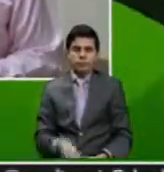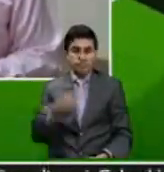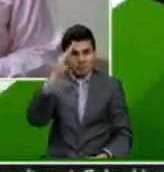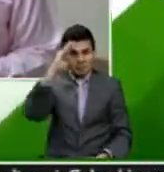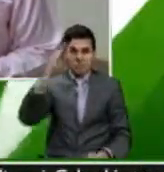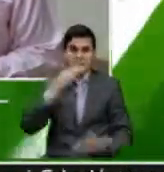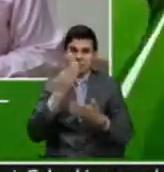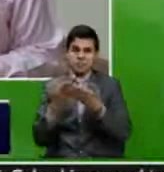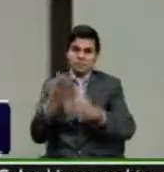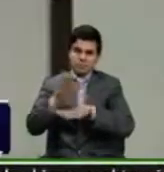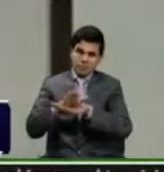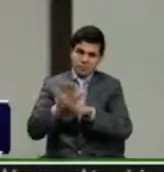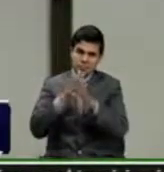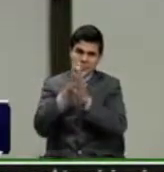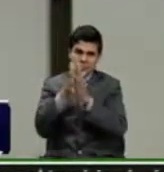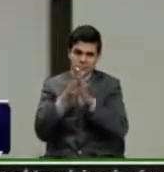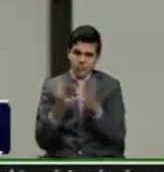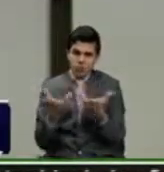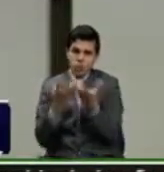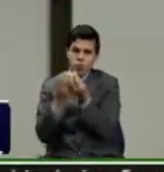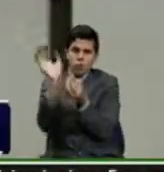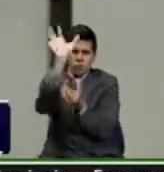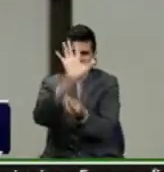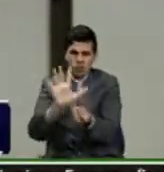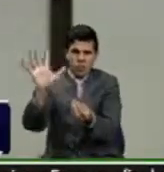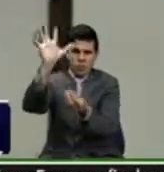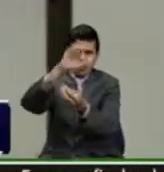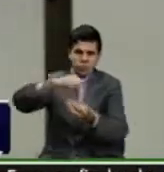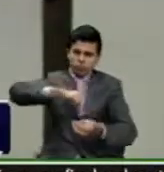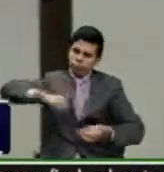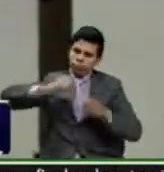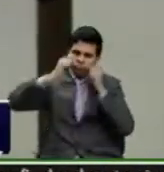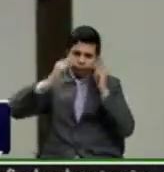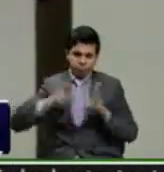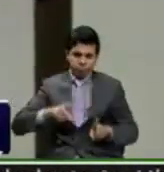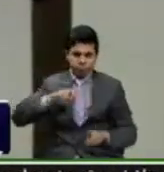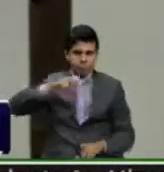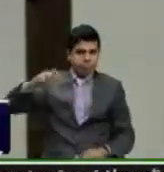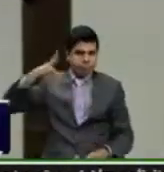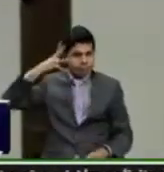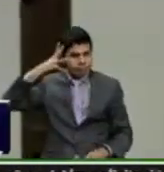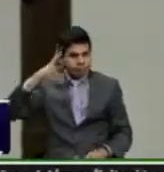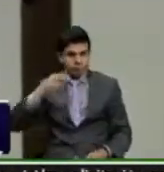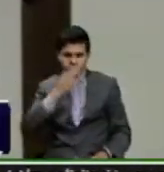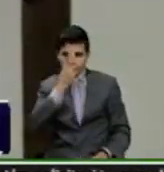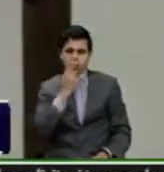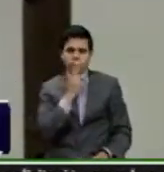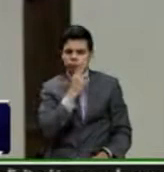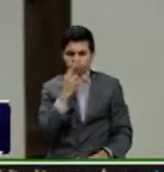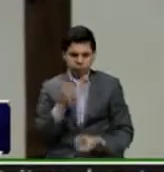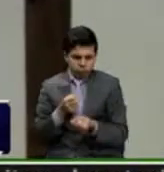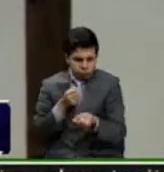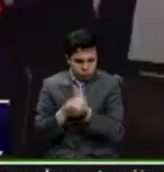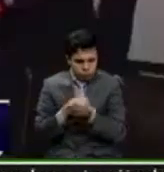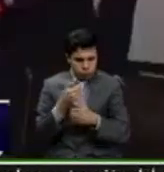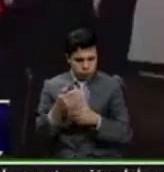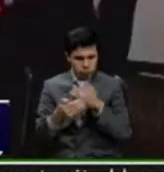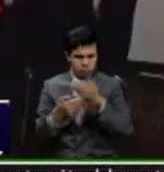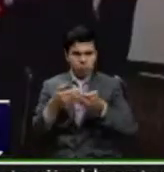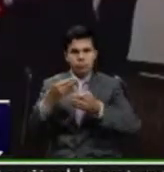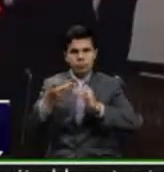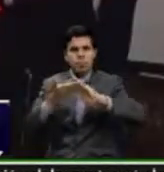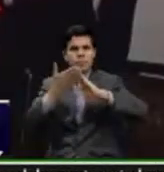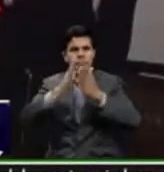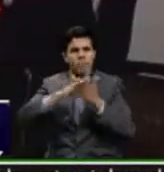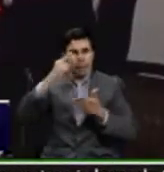Muy buenas tardes. La Red Departamental de Derechos Humanos en Norte de Santander mostró su compromiso al apoyo del proceso de paz, esto en víspera